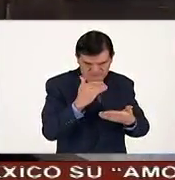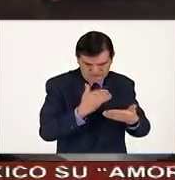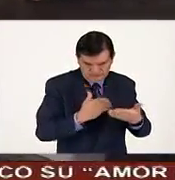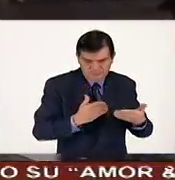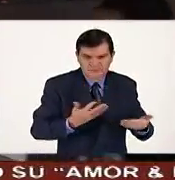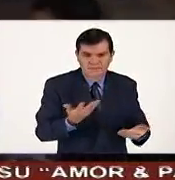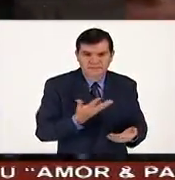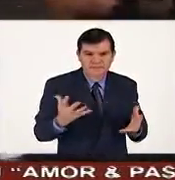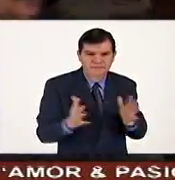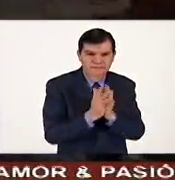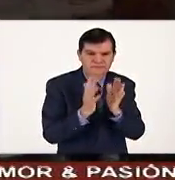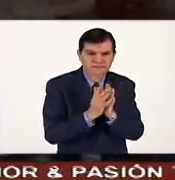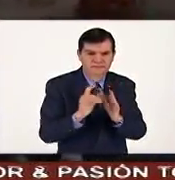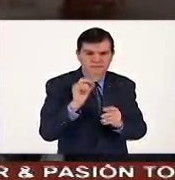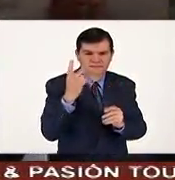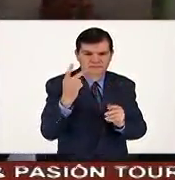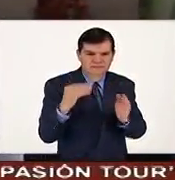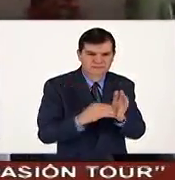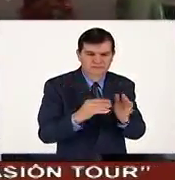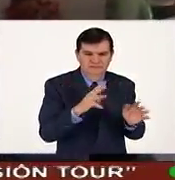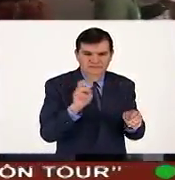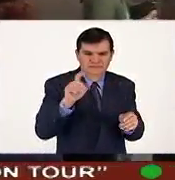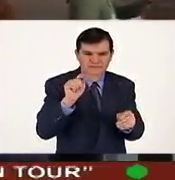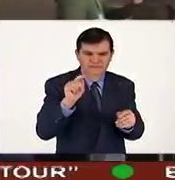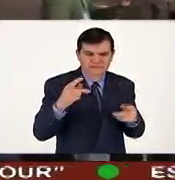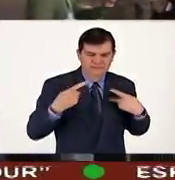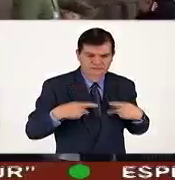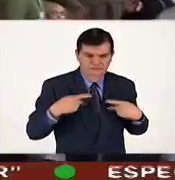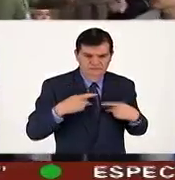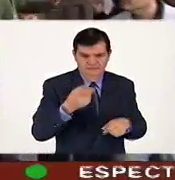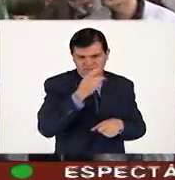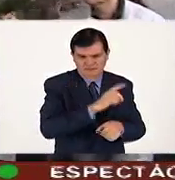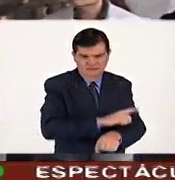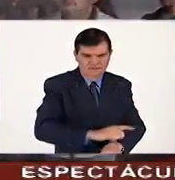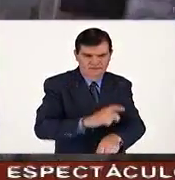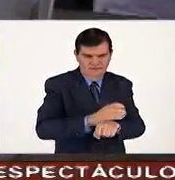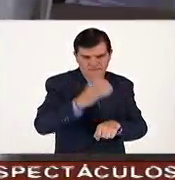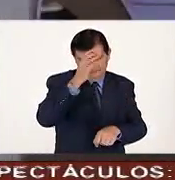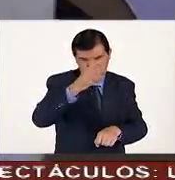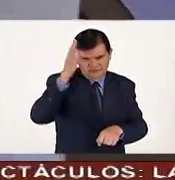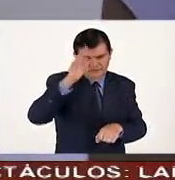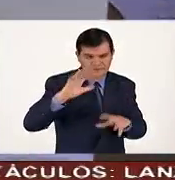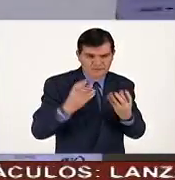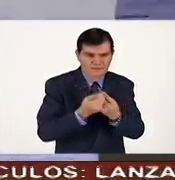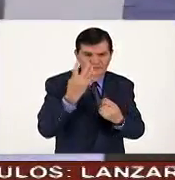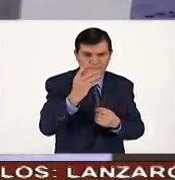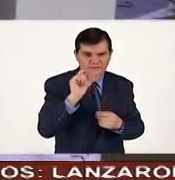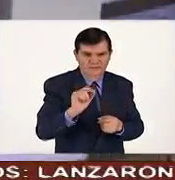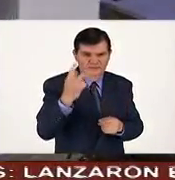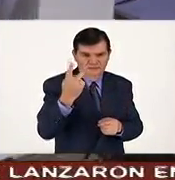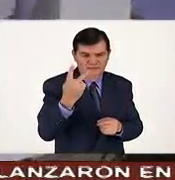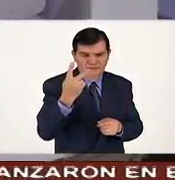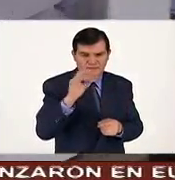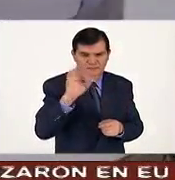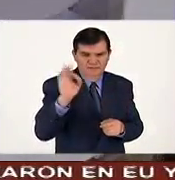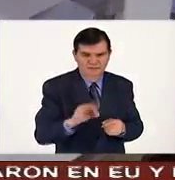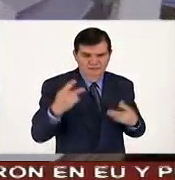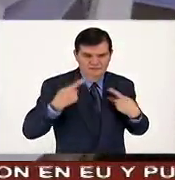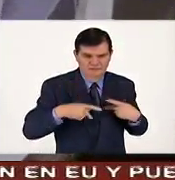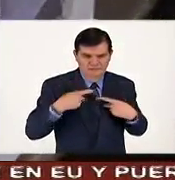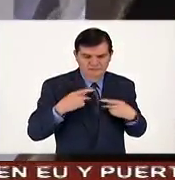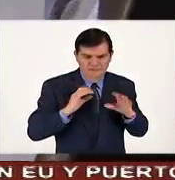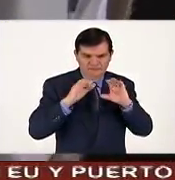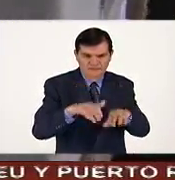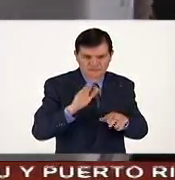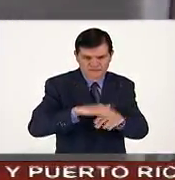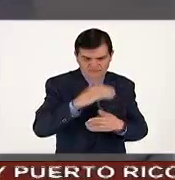democrático participaron 22.370 habitantes de la delegación Cuauhtémoc, equivalente al 4.82% de las personas